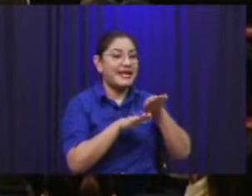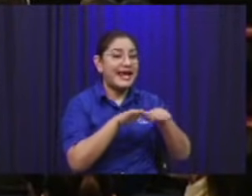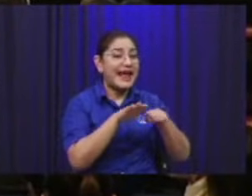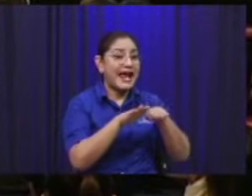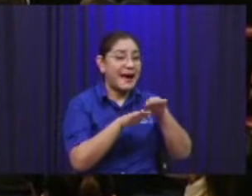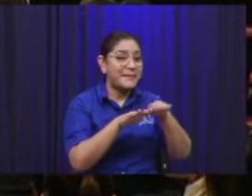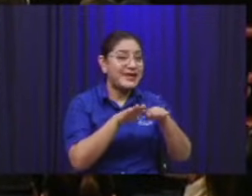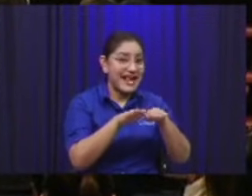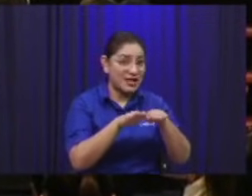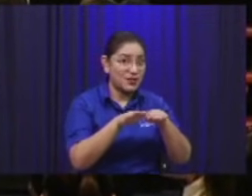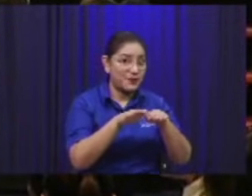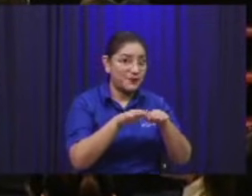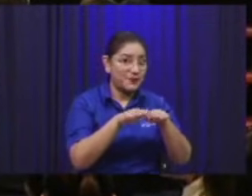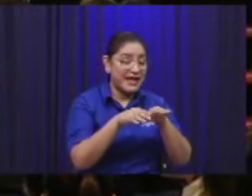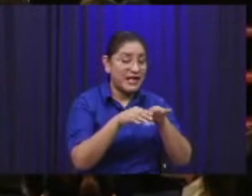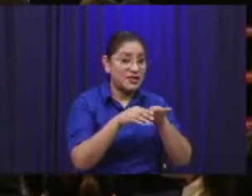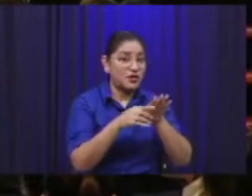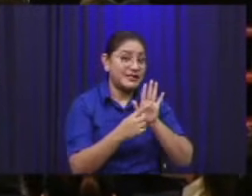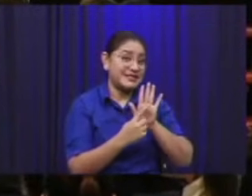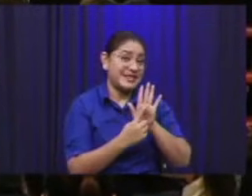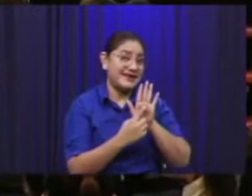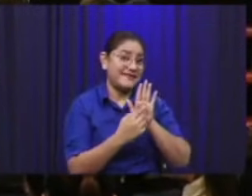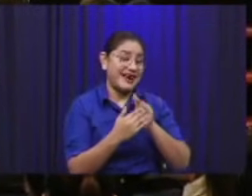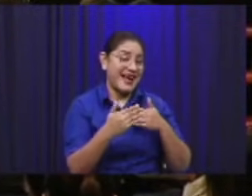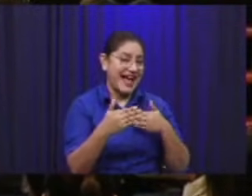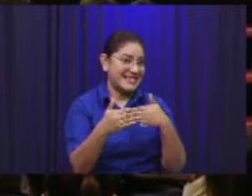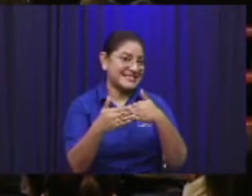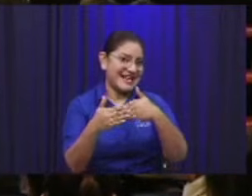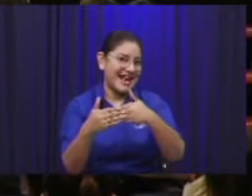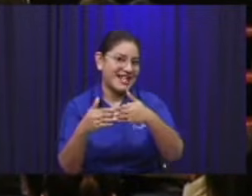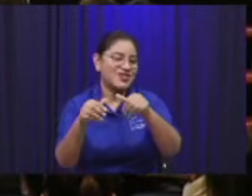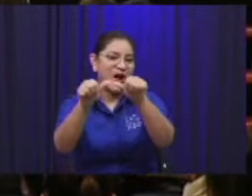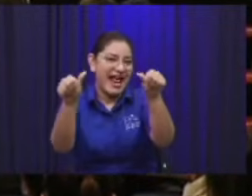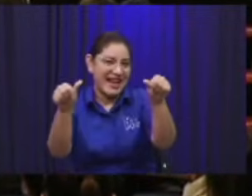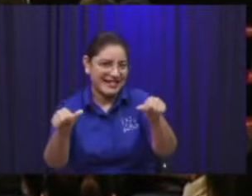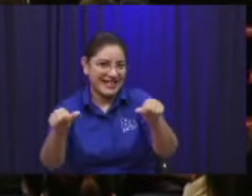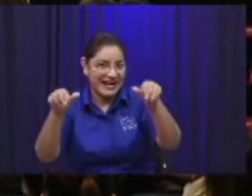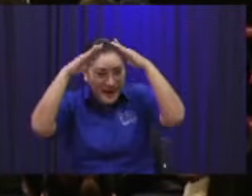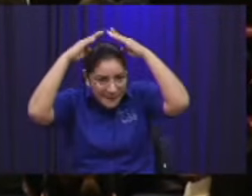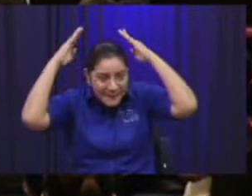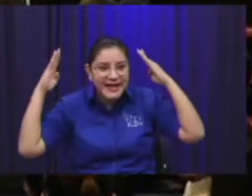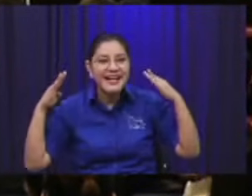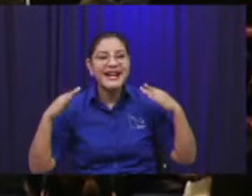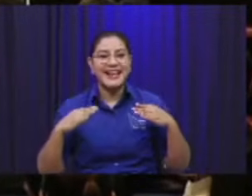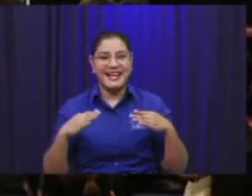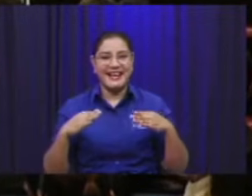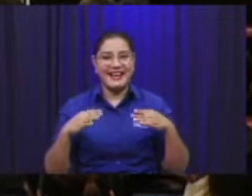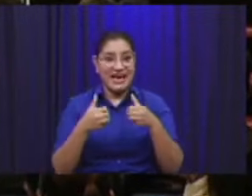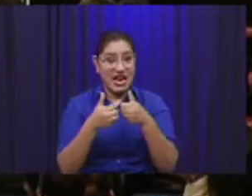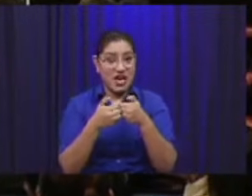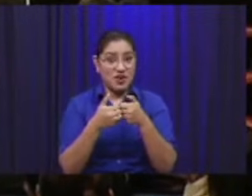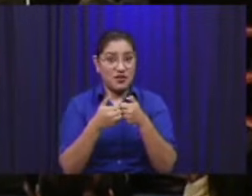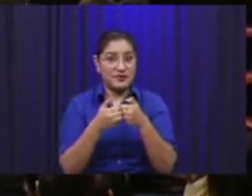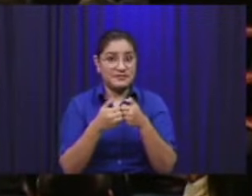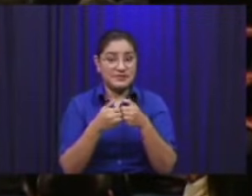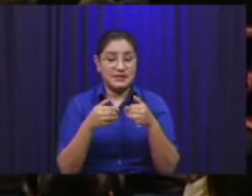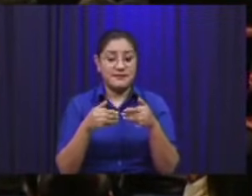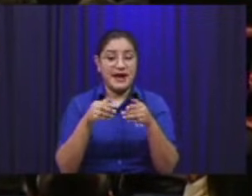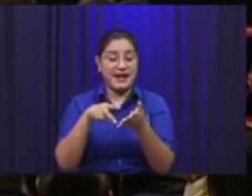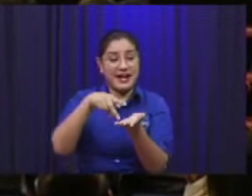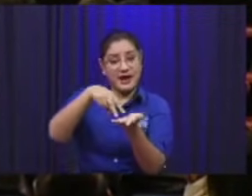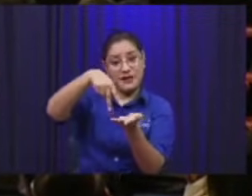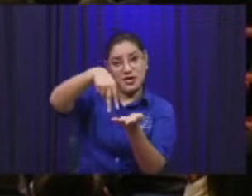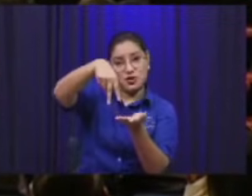para atrás para tardar se va y trae a la novia hacia dónde va la novia pues hacia el altar